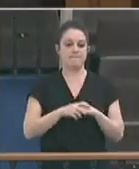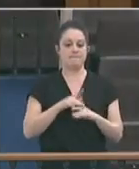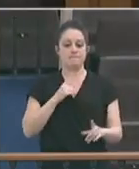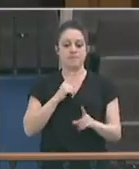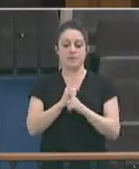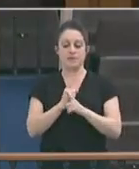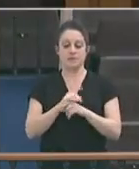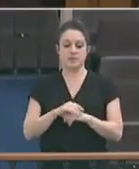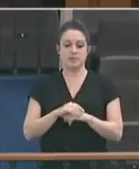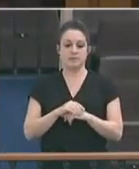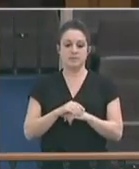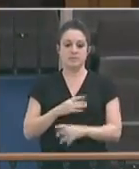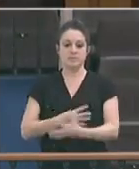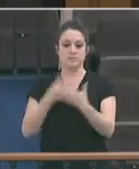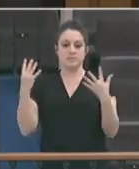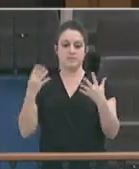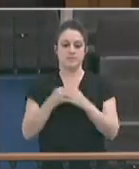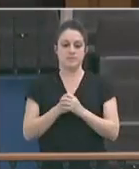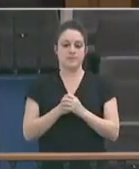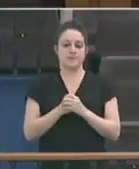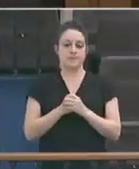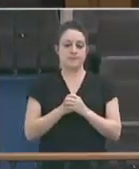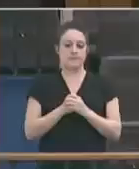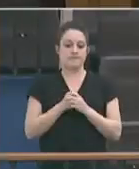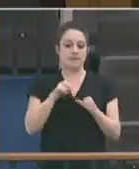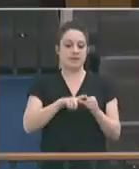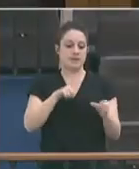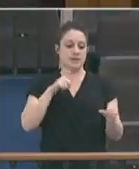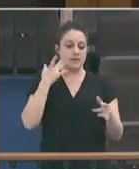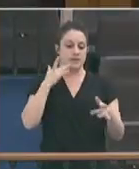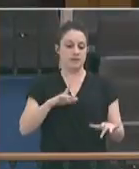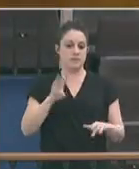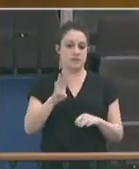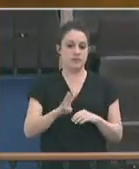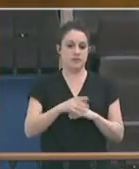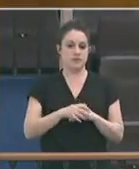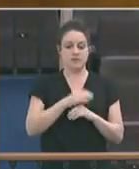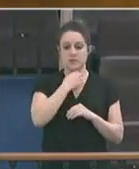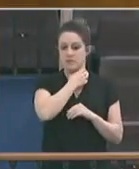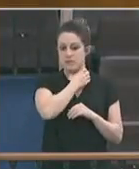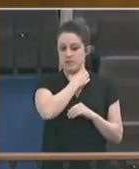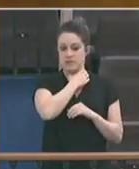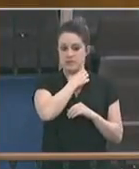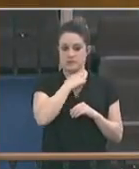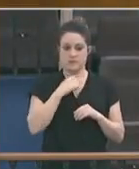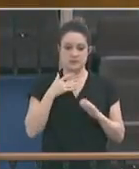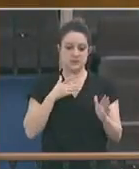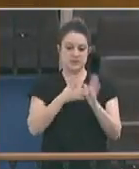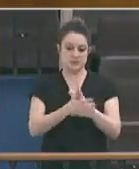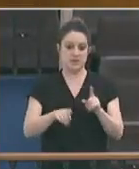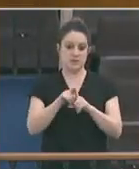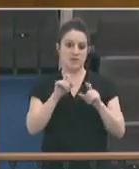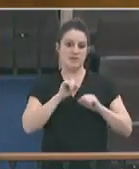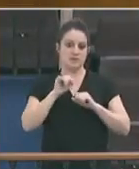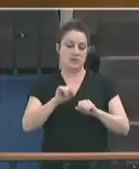contra, 19. Abstenciones, 4. Por consiguiente, queda rechazada